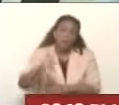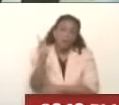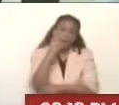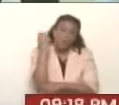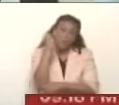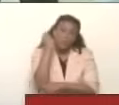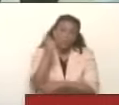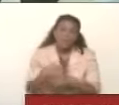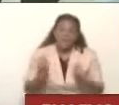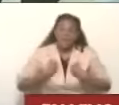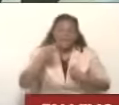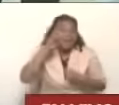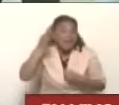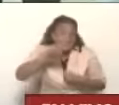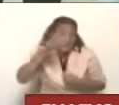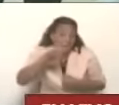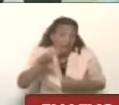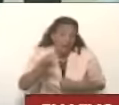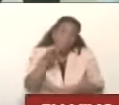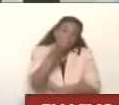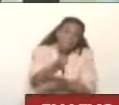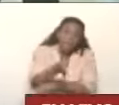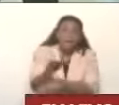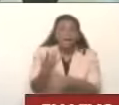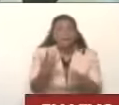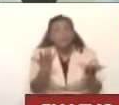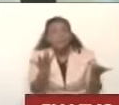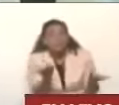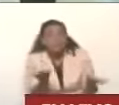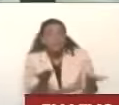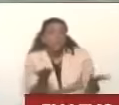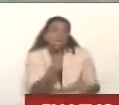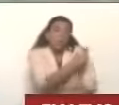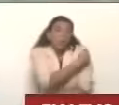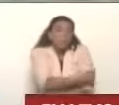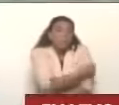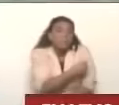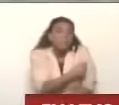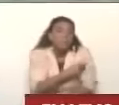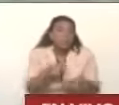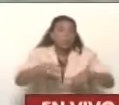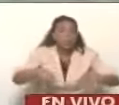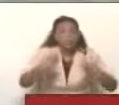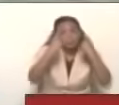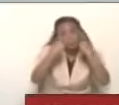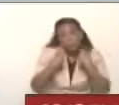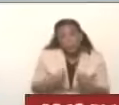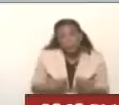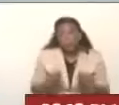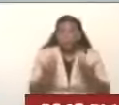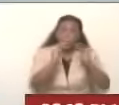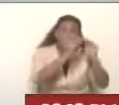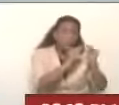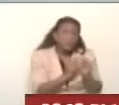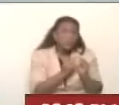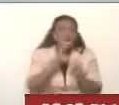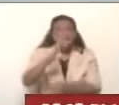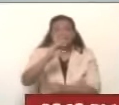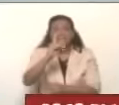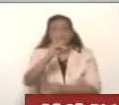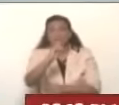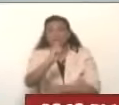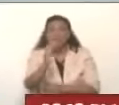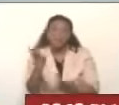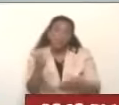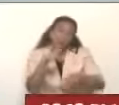porque en la vida real la mujer va al ambulatorio, va al hospital, va al área de salud integral comunitaria, al CDI, y